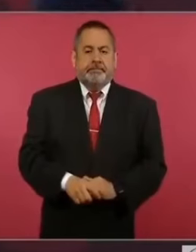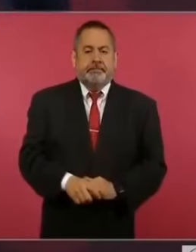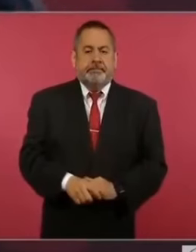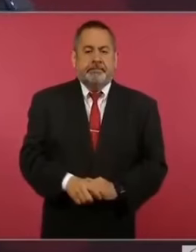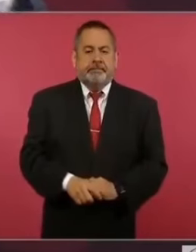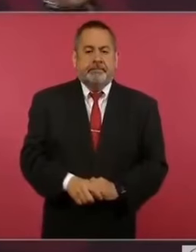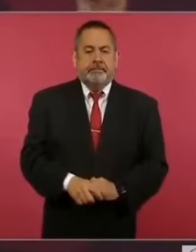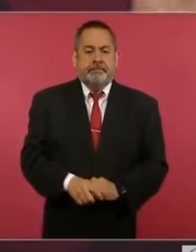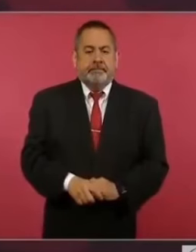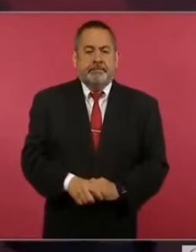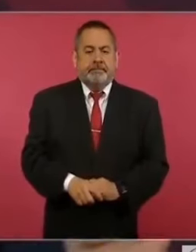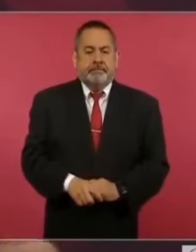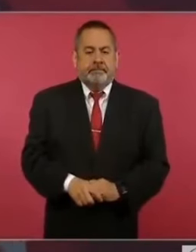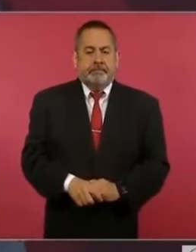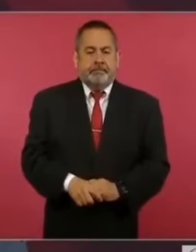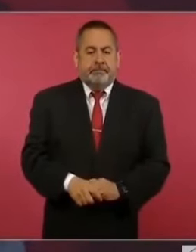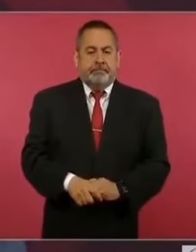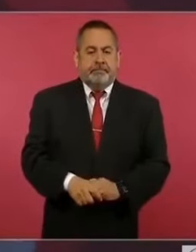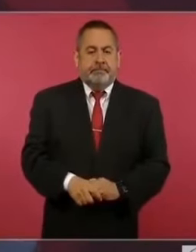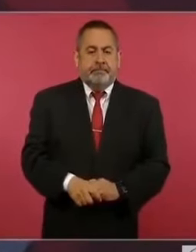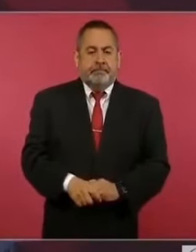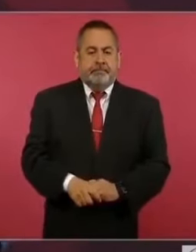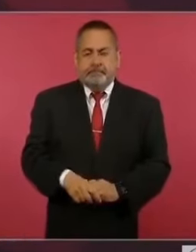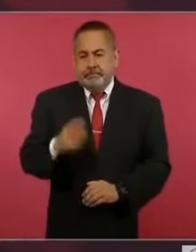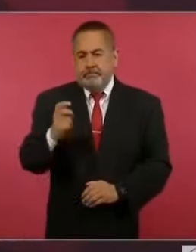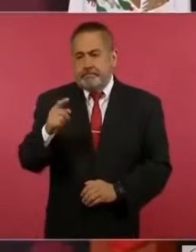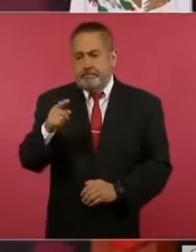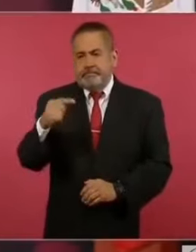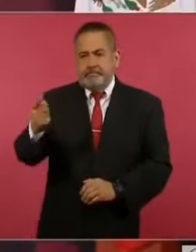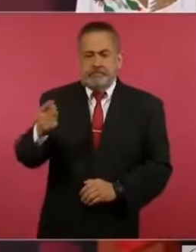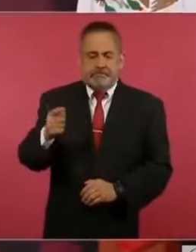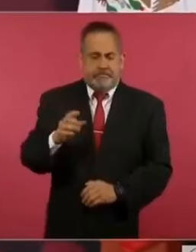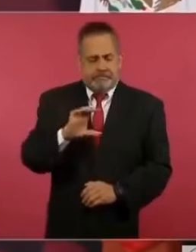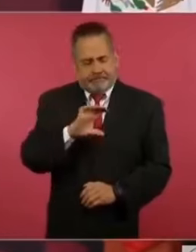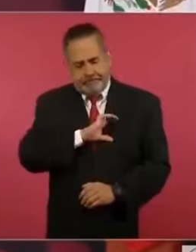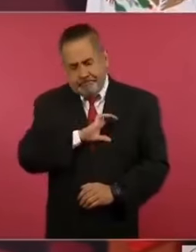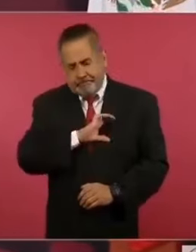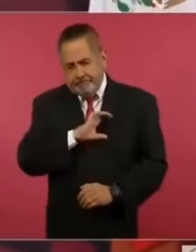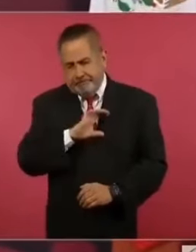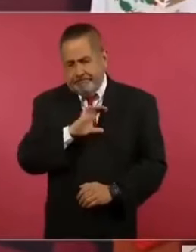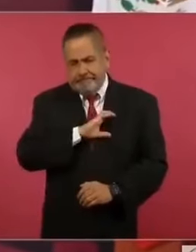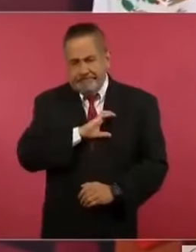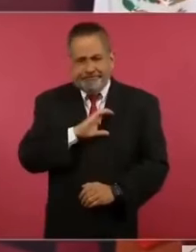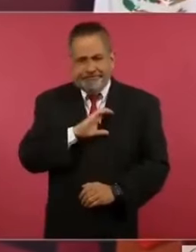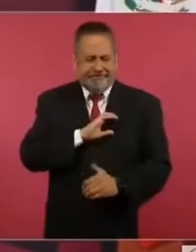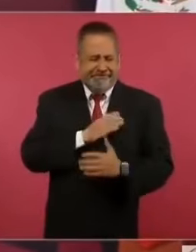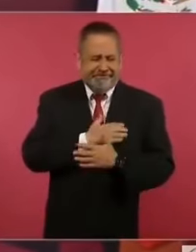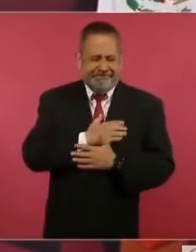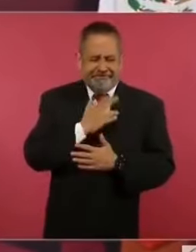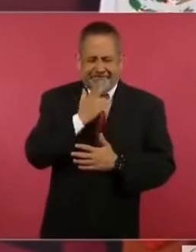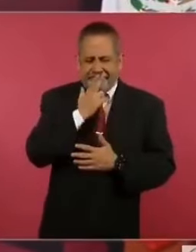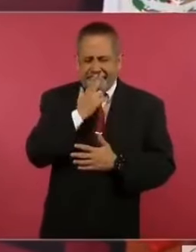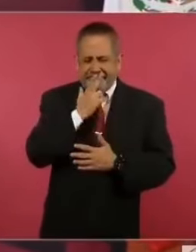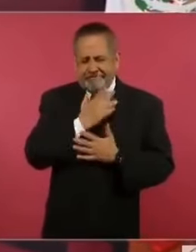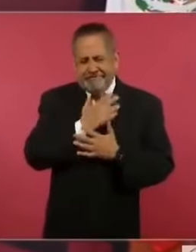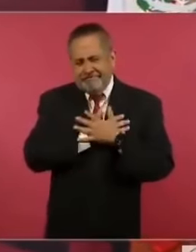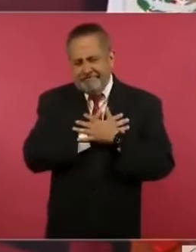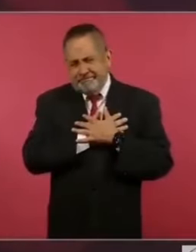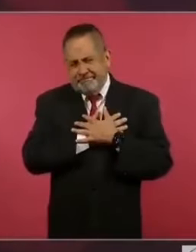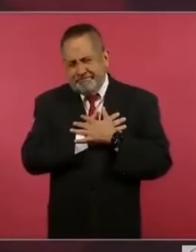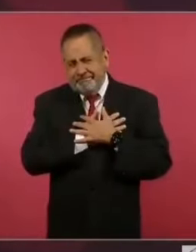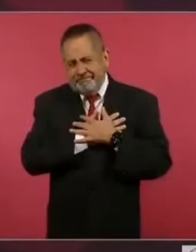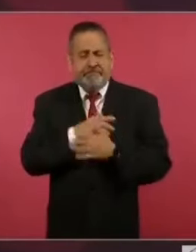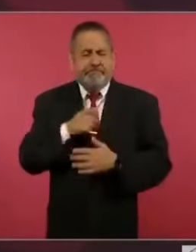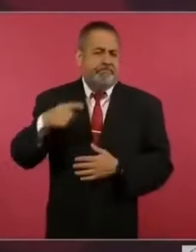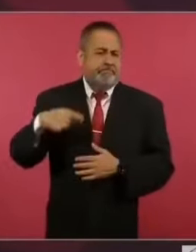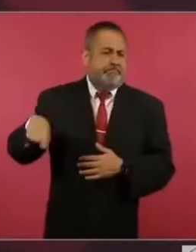no ha tenido la oportunidad de conocer durante estos encuentros es posible que se realicen actos en plazas públicas para que más